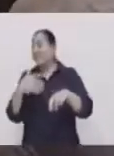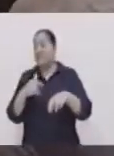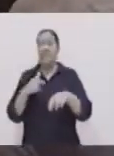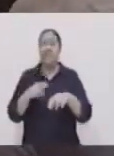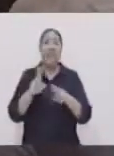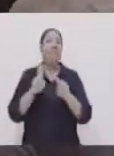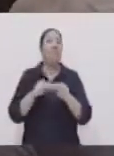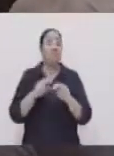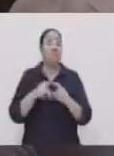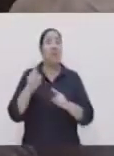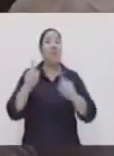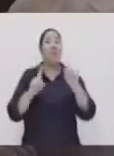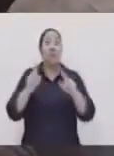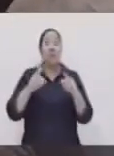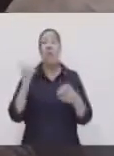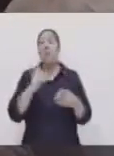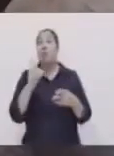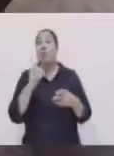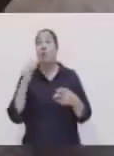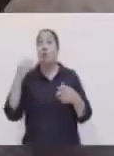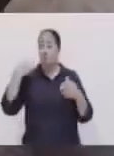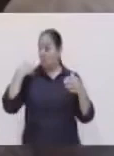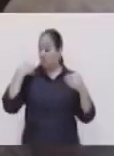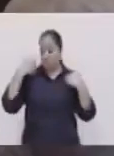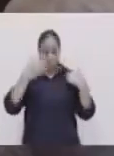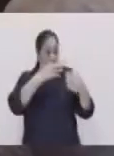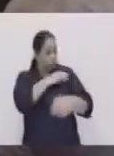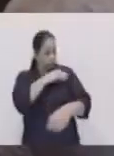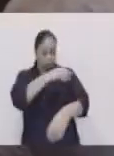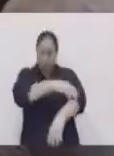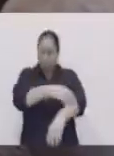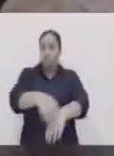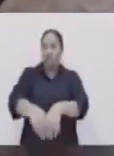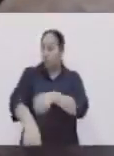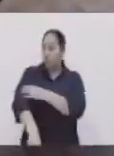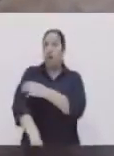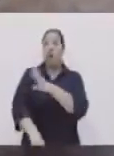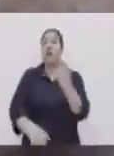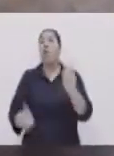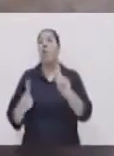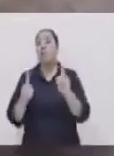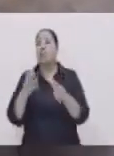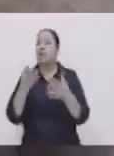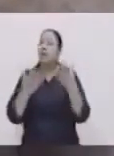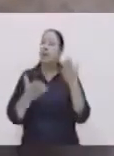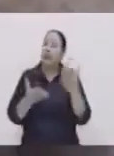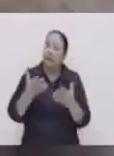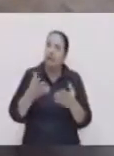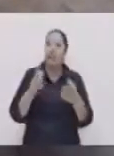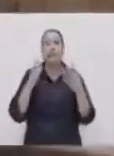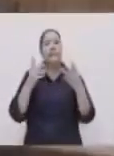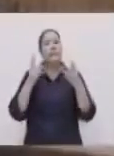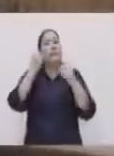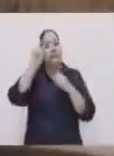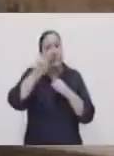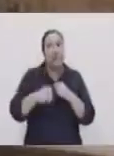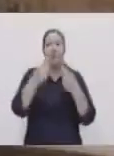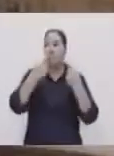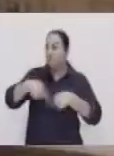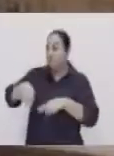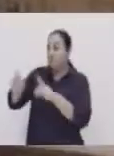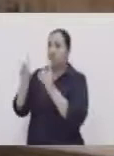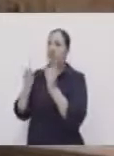área quemada y su tamaño, el tratamiento de estas quemaduras podría requerir asistencia médica.